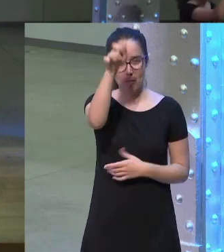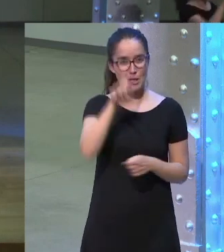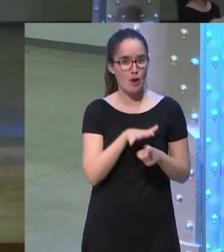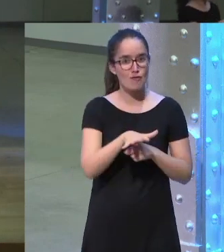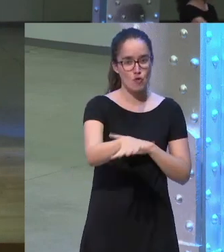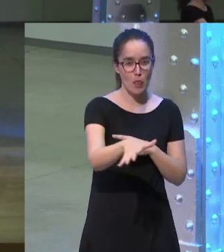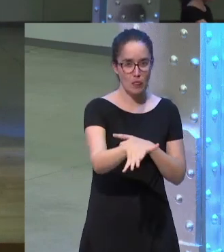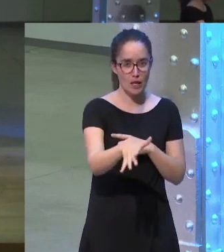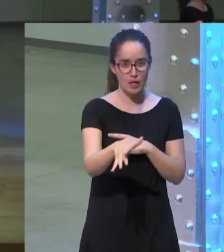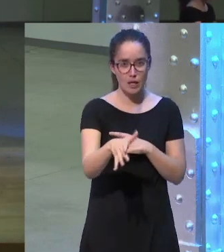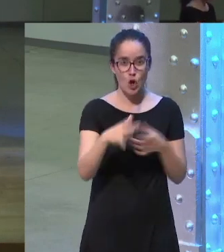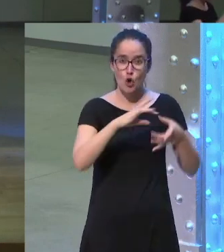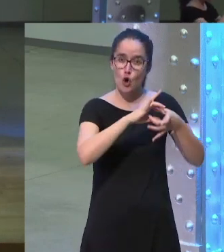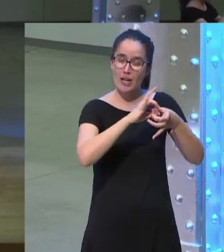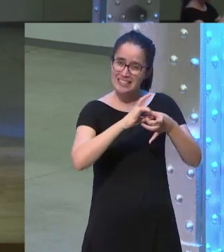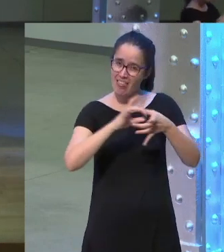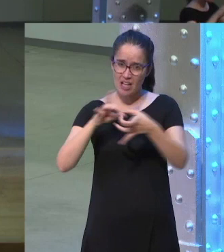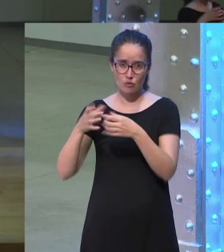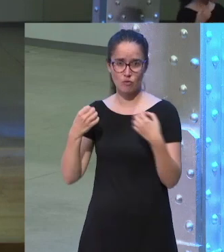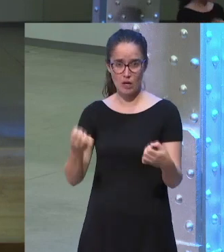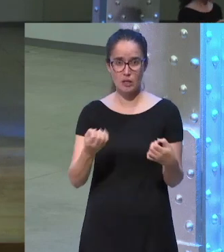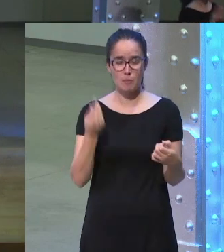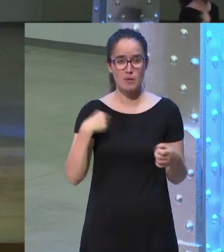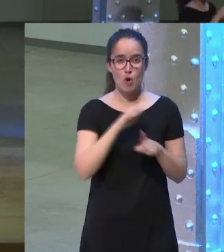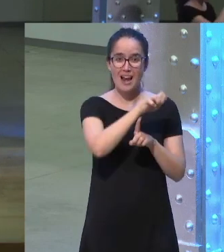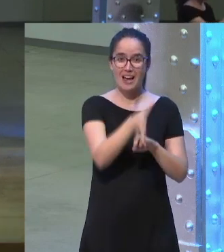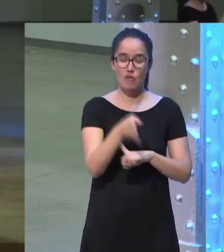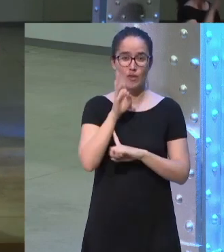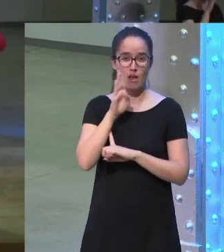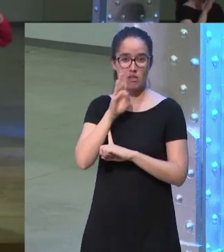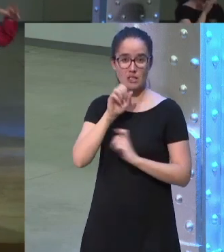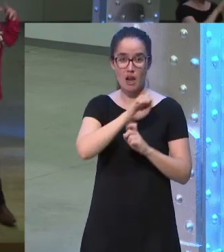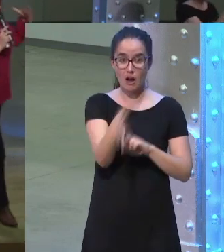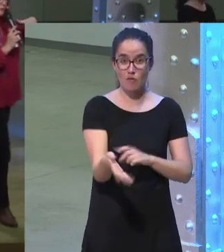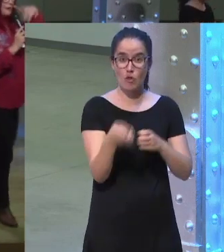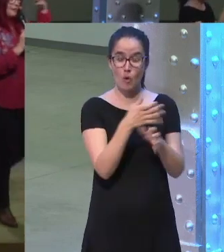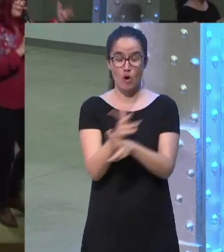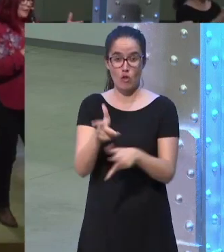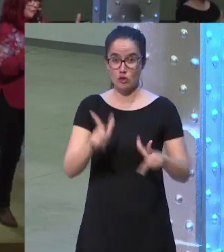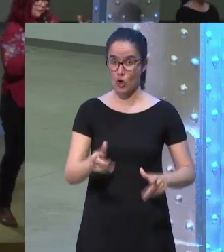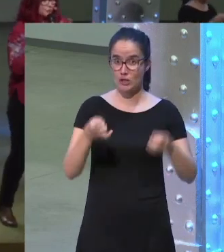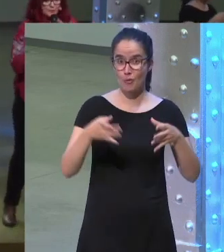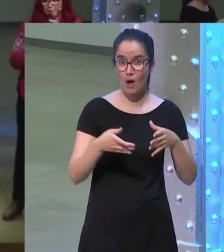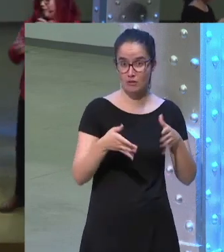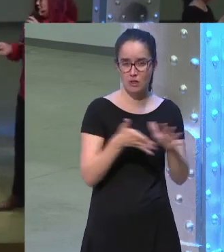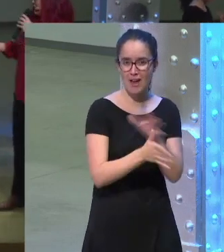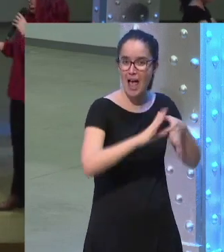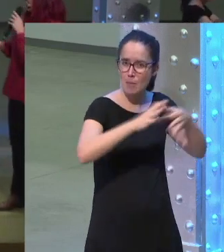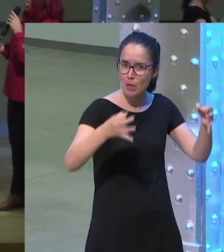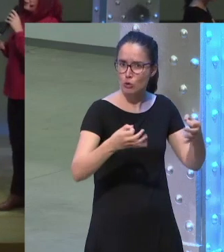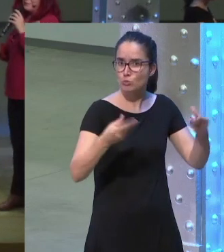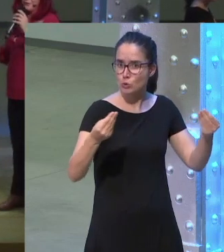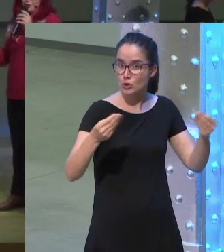influencer, o sea, 3 personas muy conectadas, como el grafo que os enseñé antes del grafo de Tronos, los que están por encima de la media de sus amigos. Si